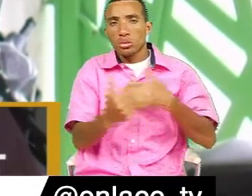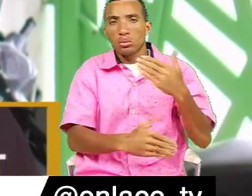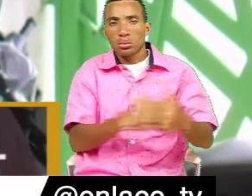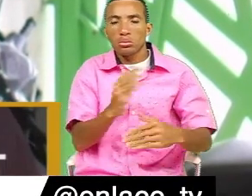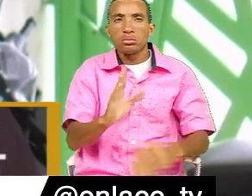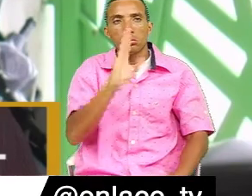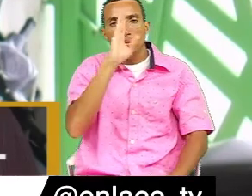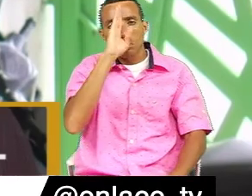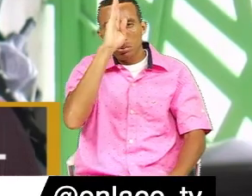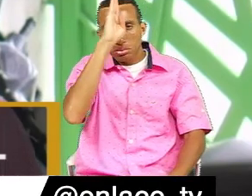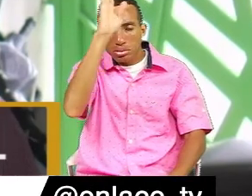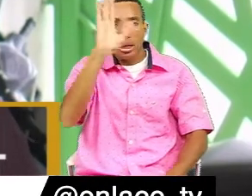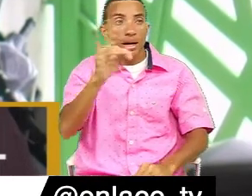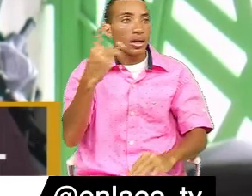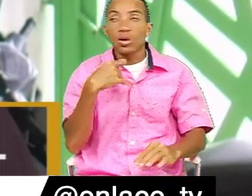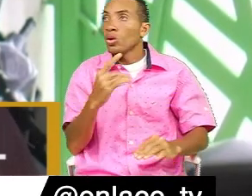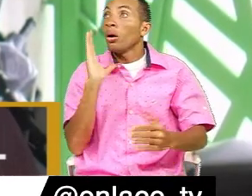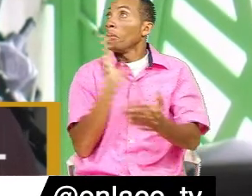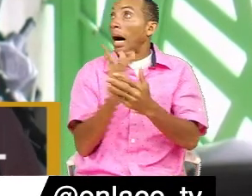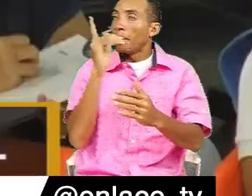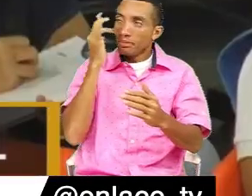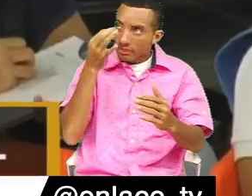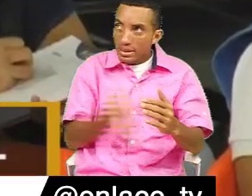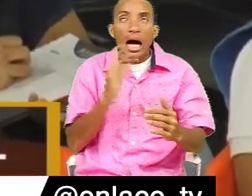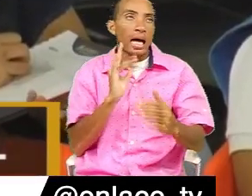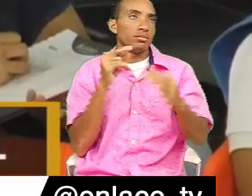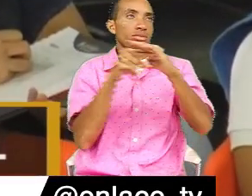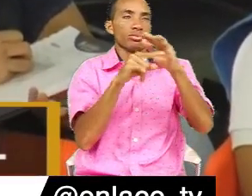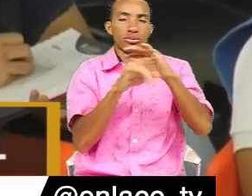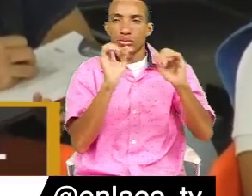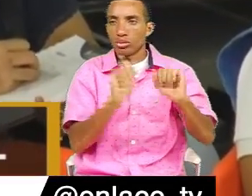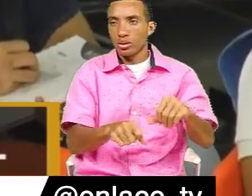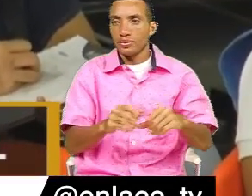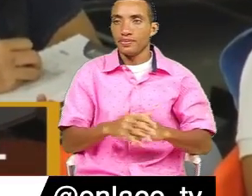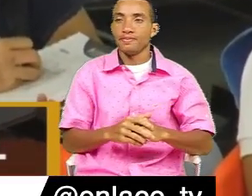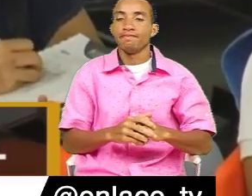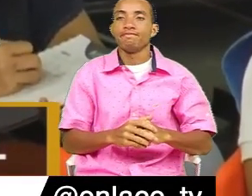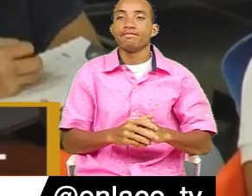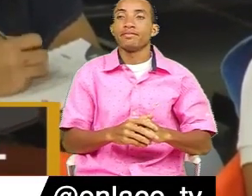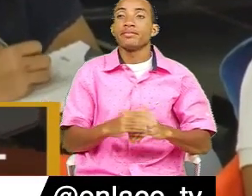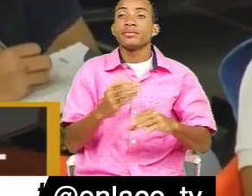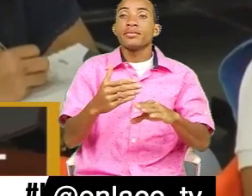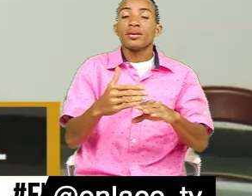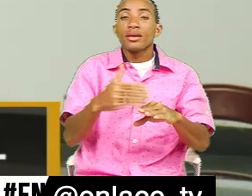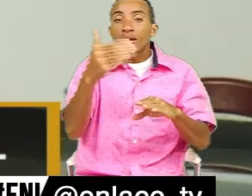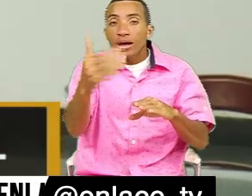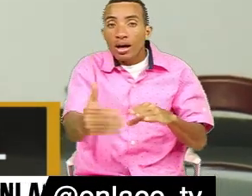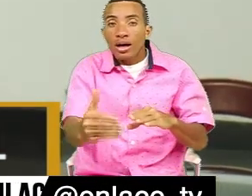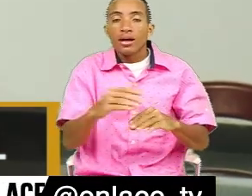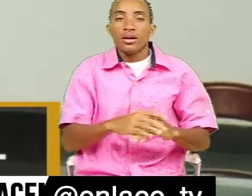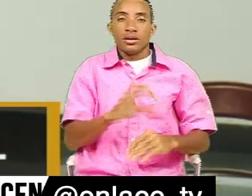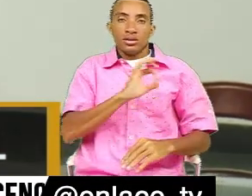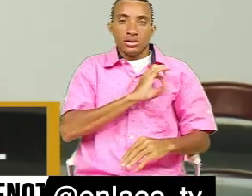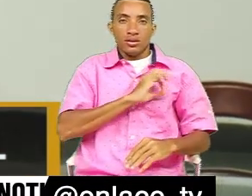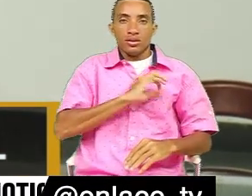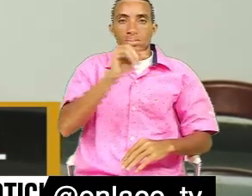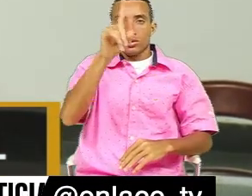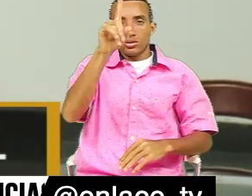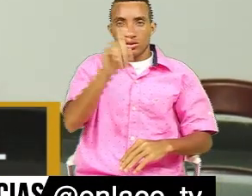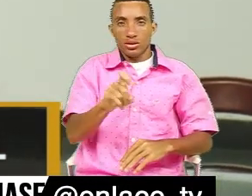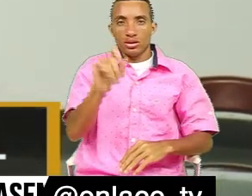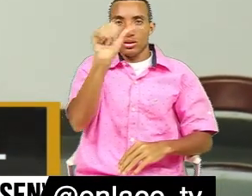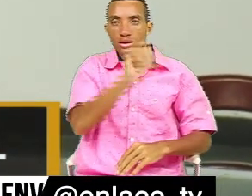acostumbrando a reaccionar ante una emergencia de este tipo. Los encuentros previos al simulacro que se cumplirá el próximo sábado 6 de agosto continúan